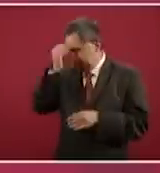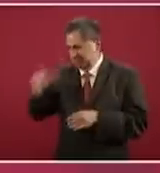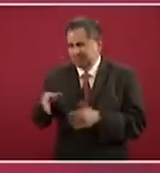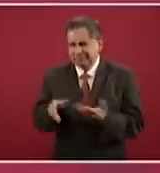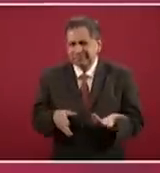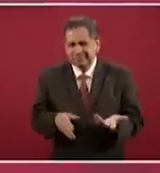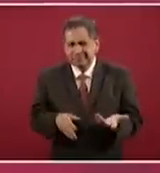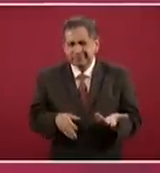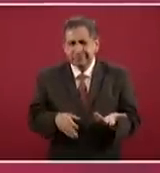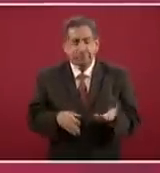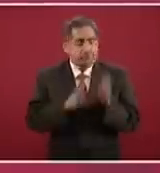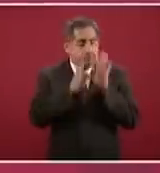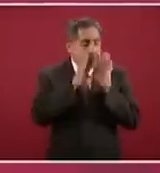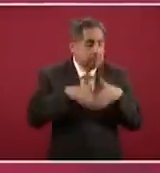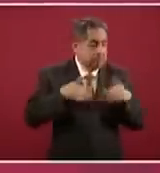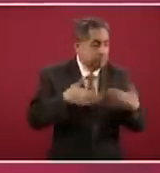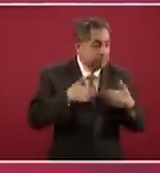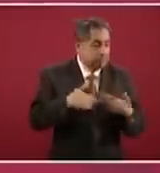cero el marcador